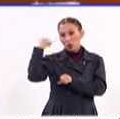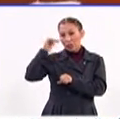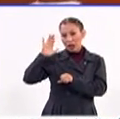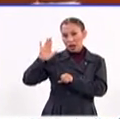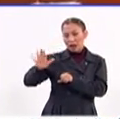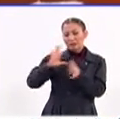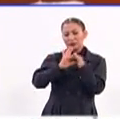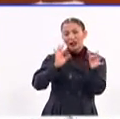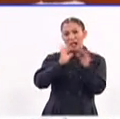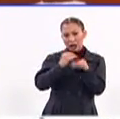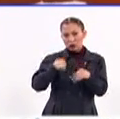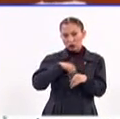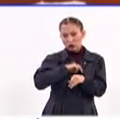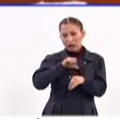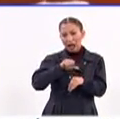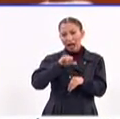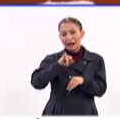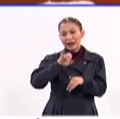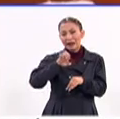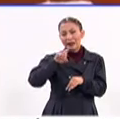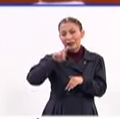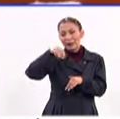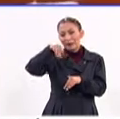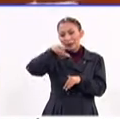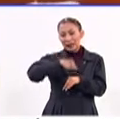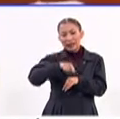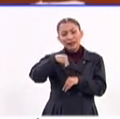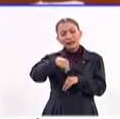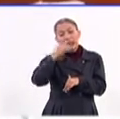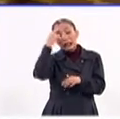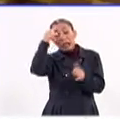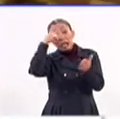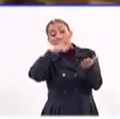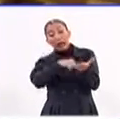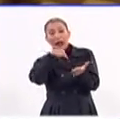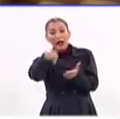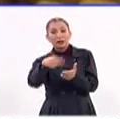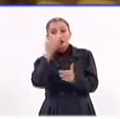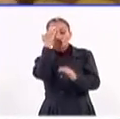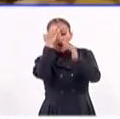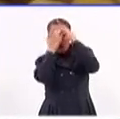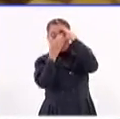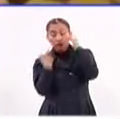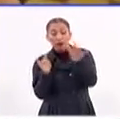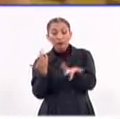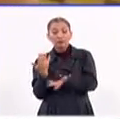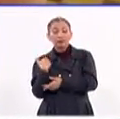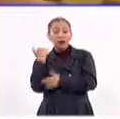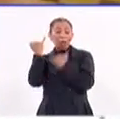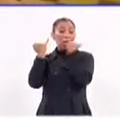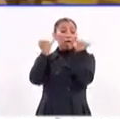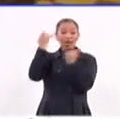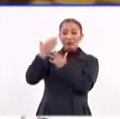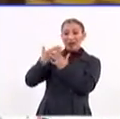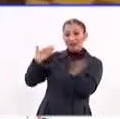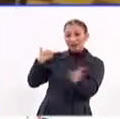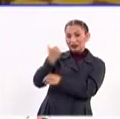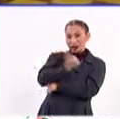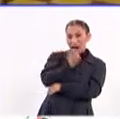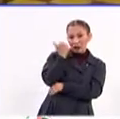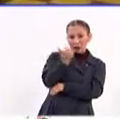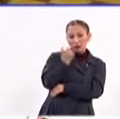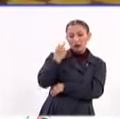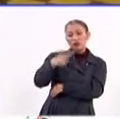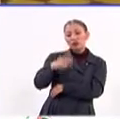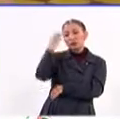Guadalajara, explica a la Agencia Informativa de Educación de México que las creencias son los conocimientos subjetivos adquiridos por los estudiantes